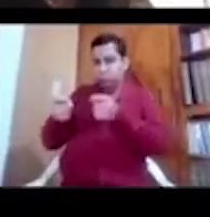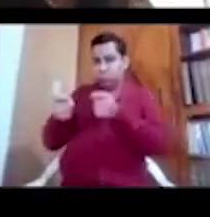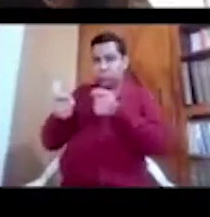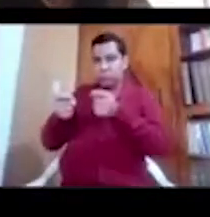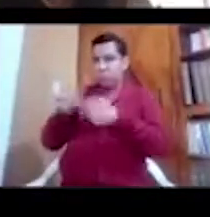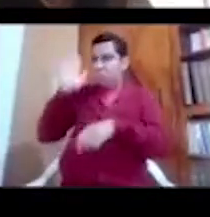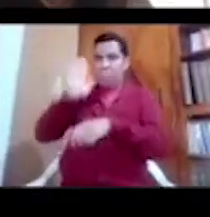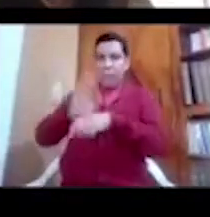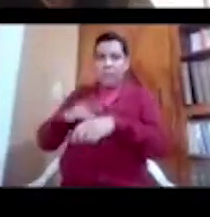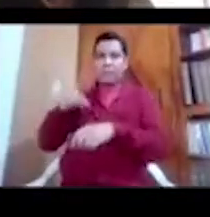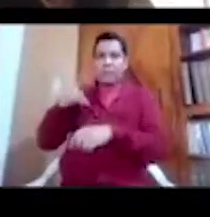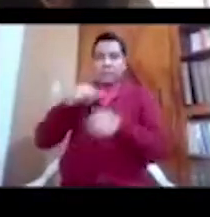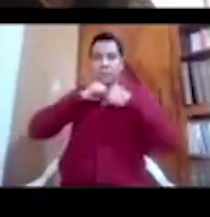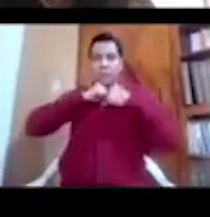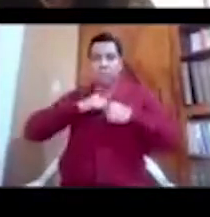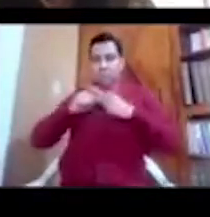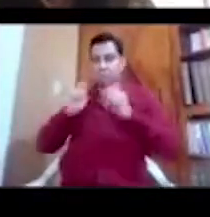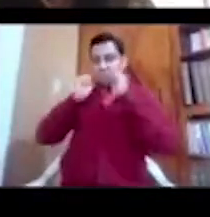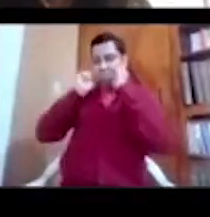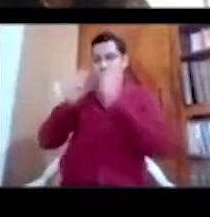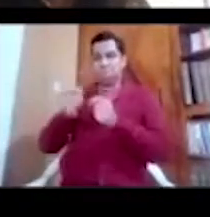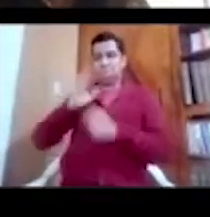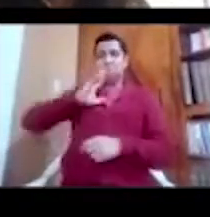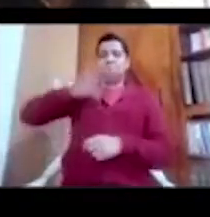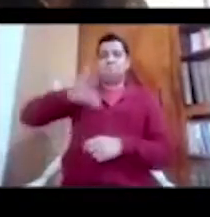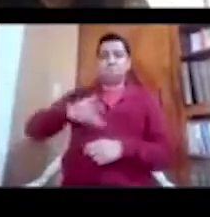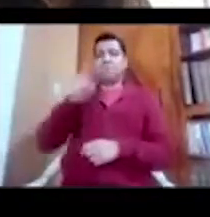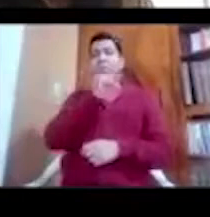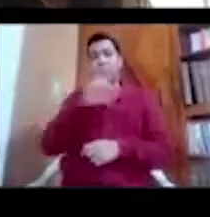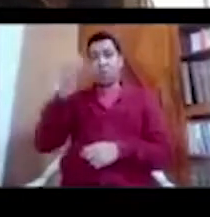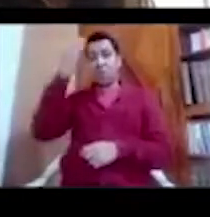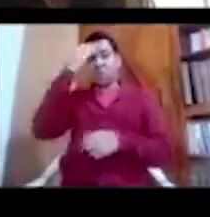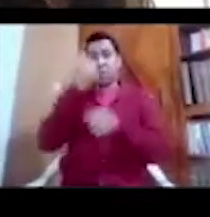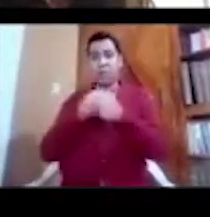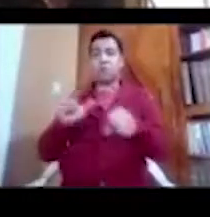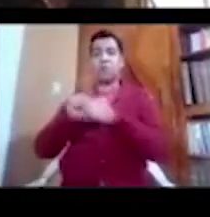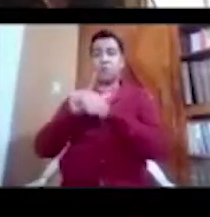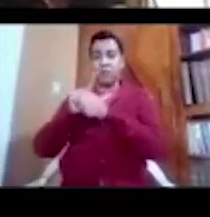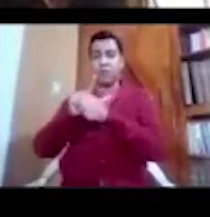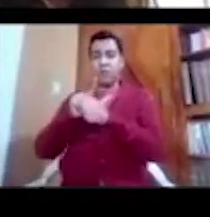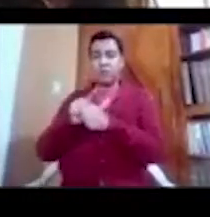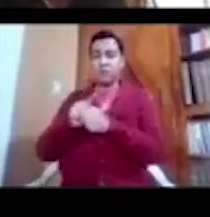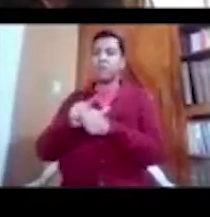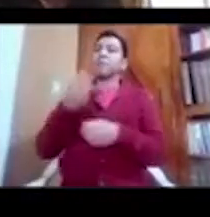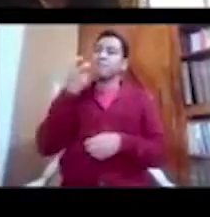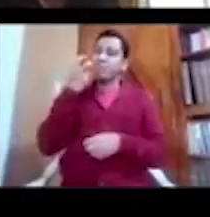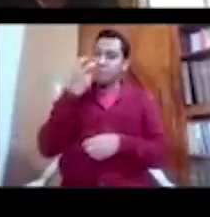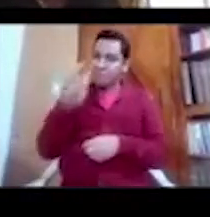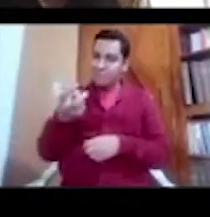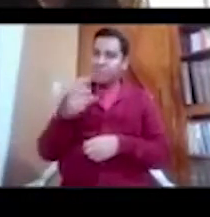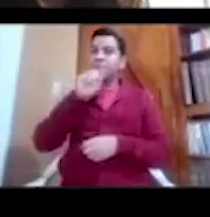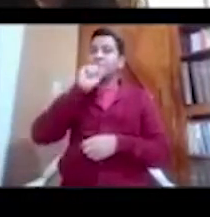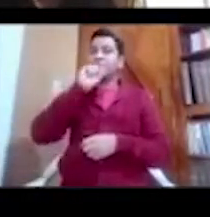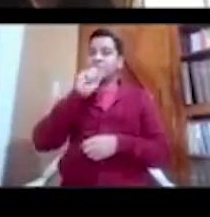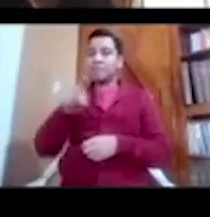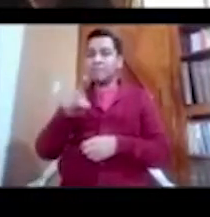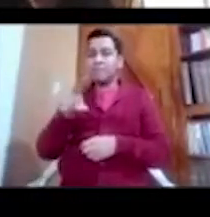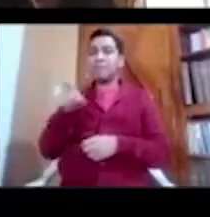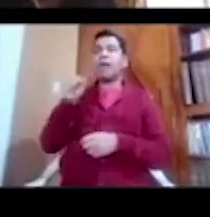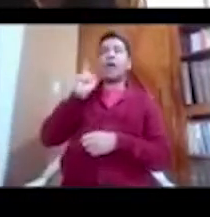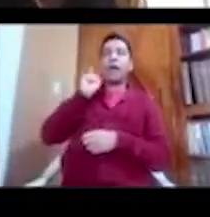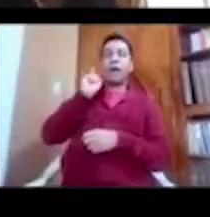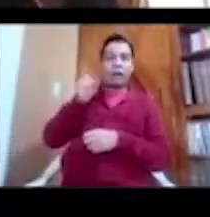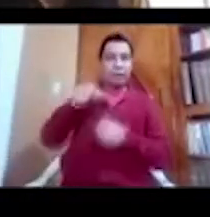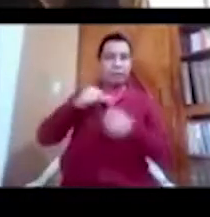de acceder a obtener prestigio y reconocimiento social, y por supuesto también justifica a